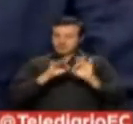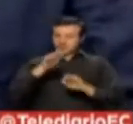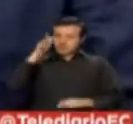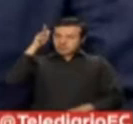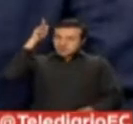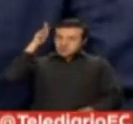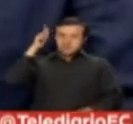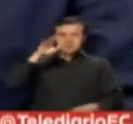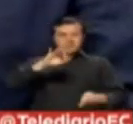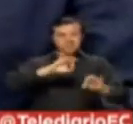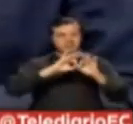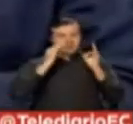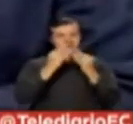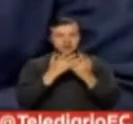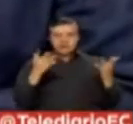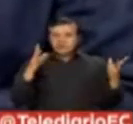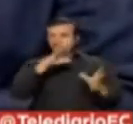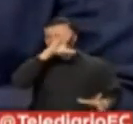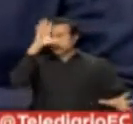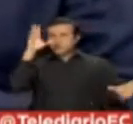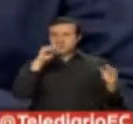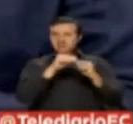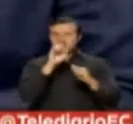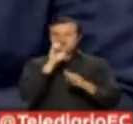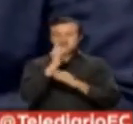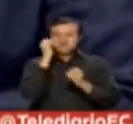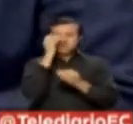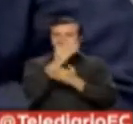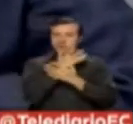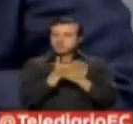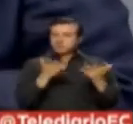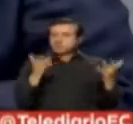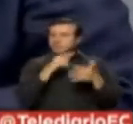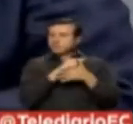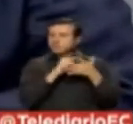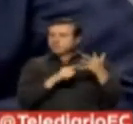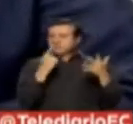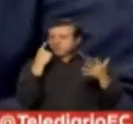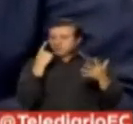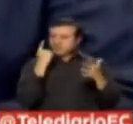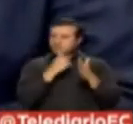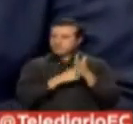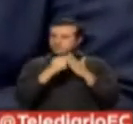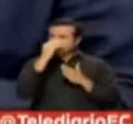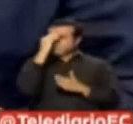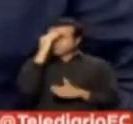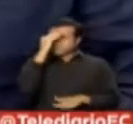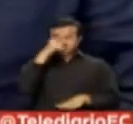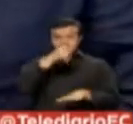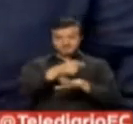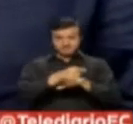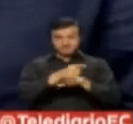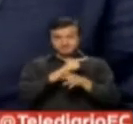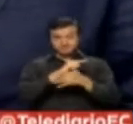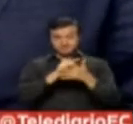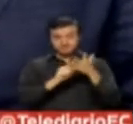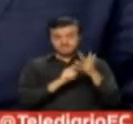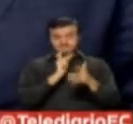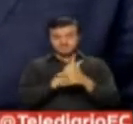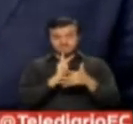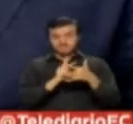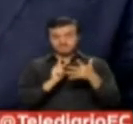para los familiares para que todo el país esté enterado de qué es lo que ordena el ministerio de educación en algunos aspectos